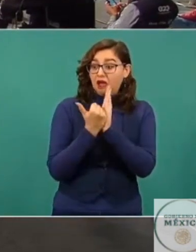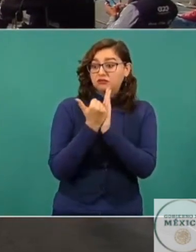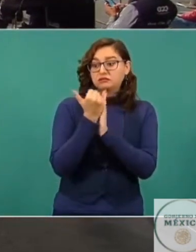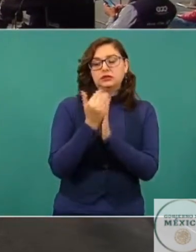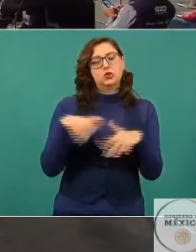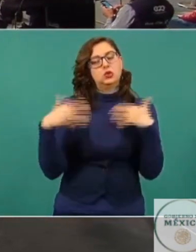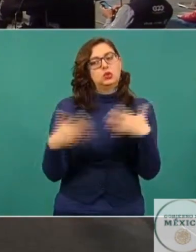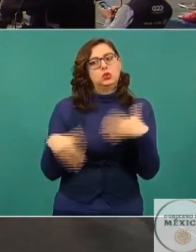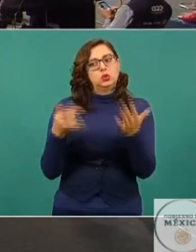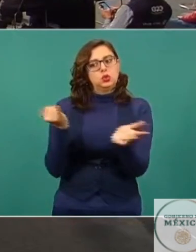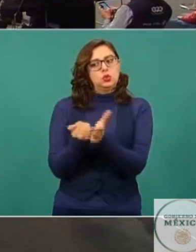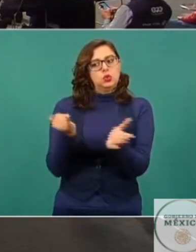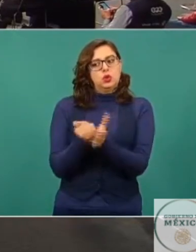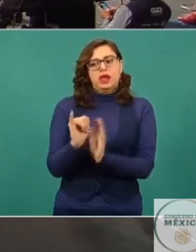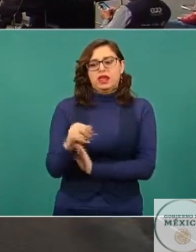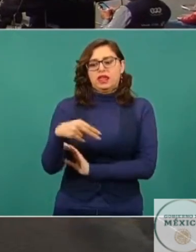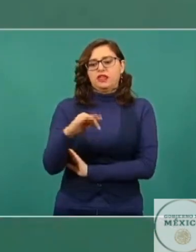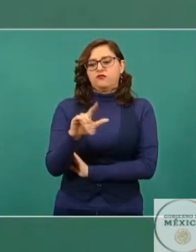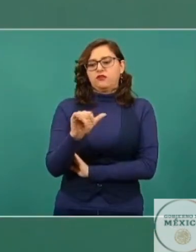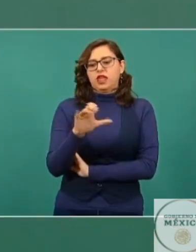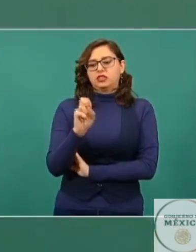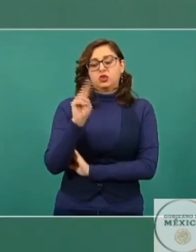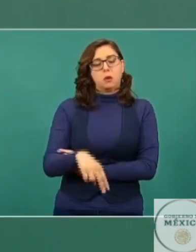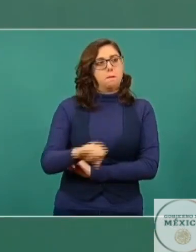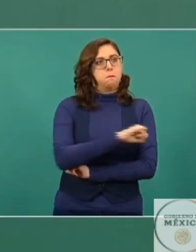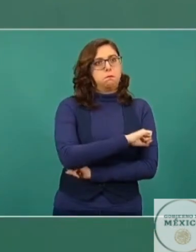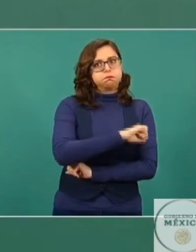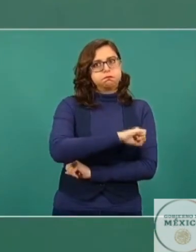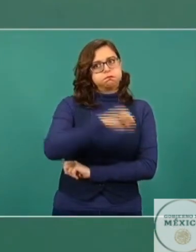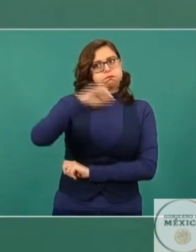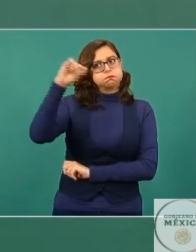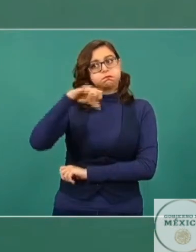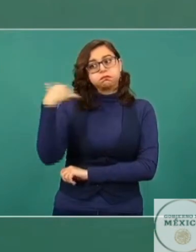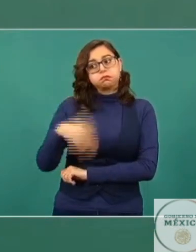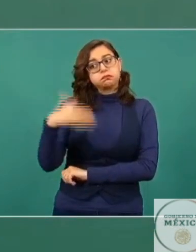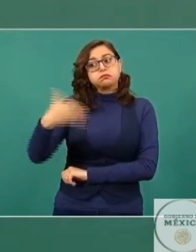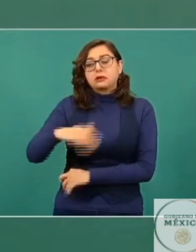inflación. Así engañaron. Luego se crearon las